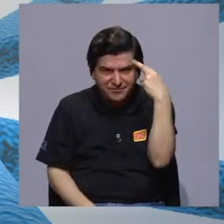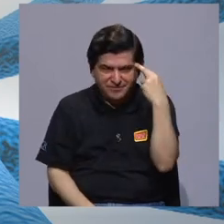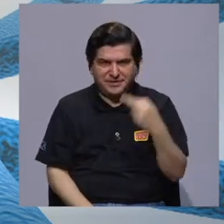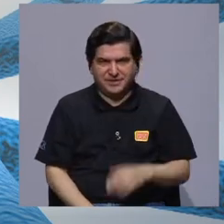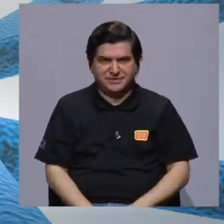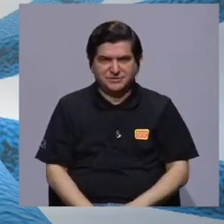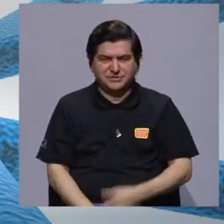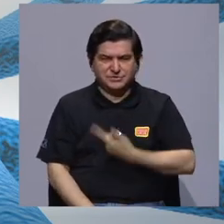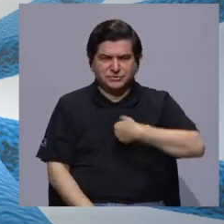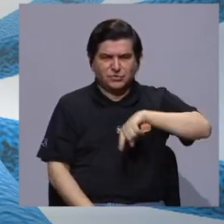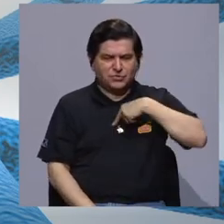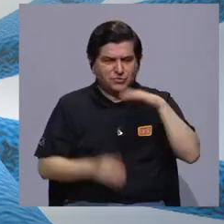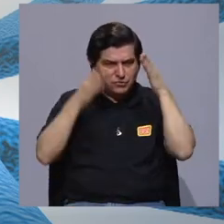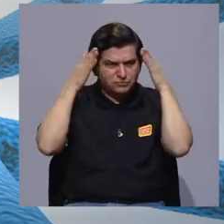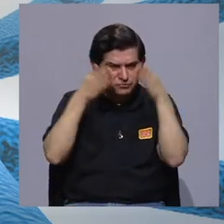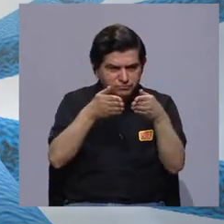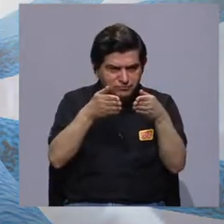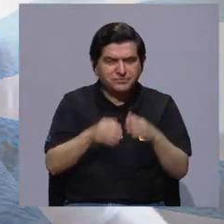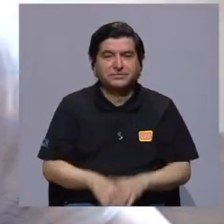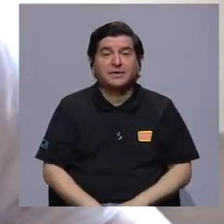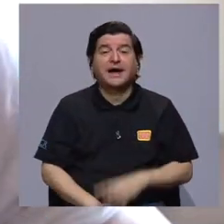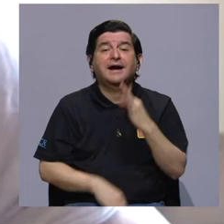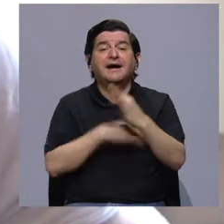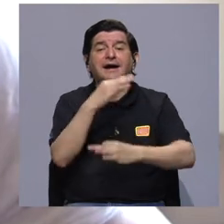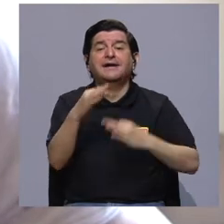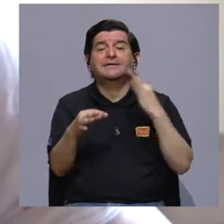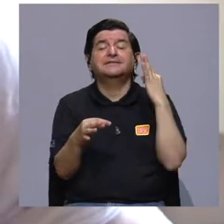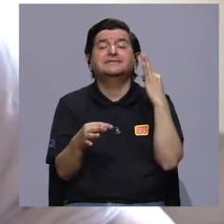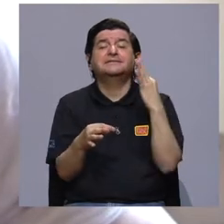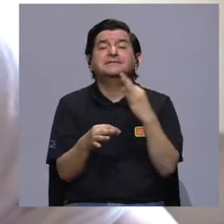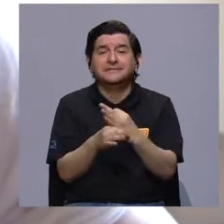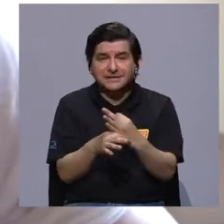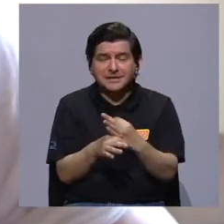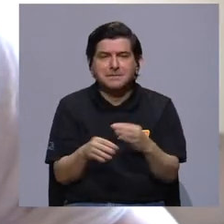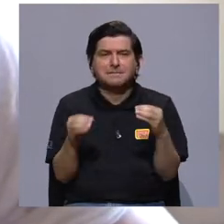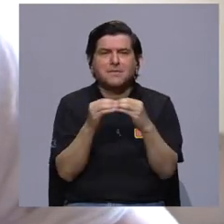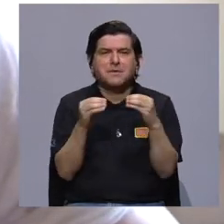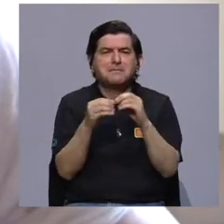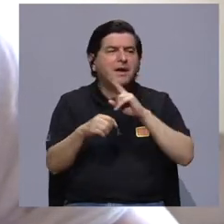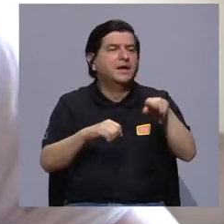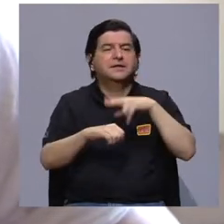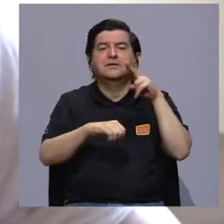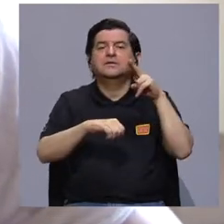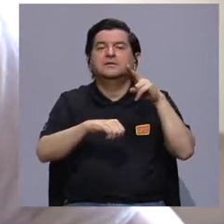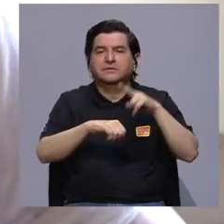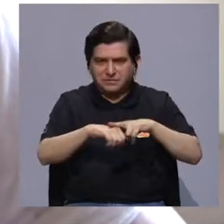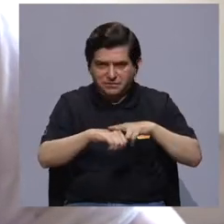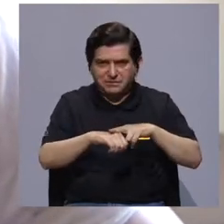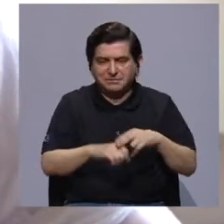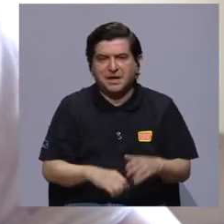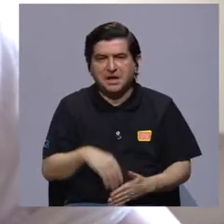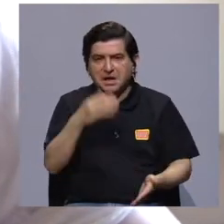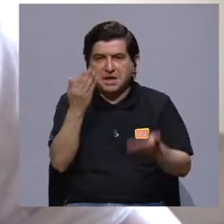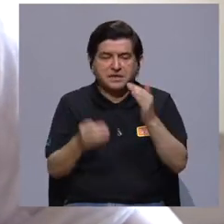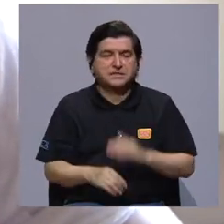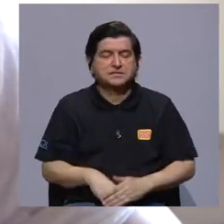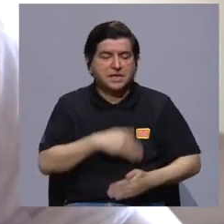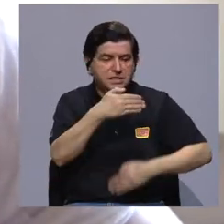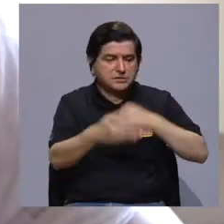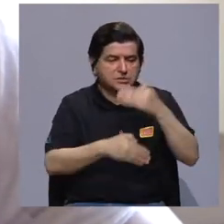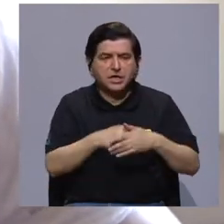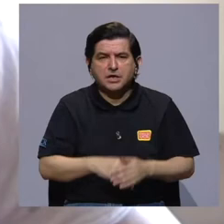la cual le entramos duro es porque son las especies que más comunes para